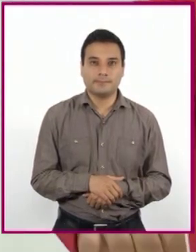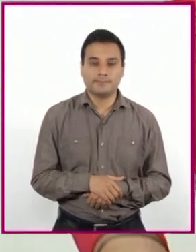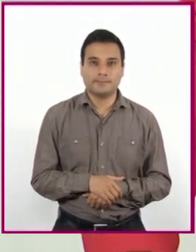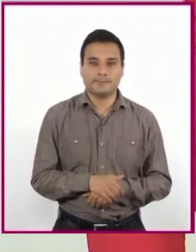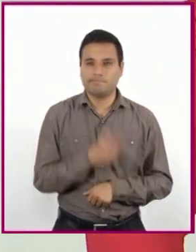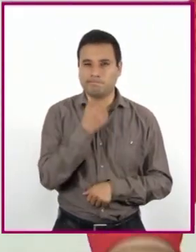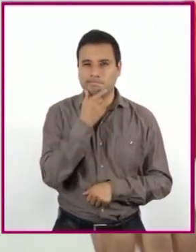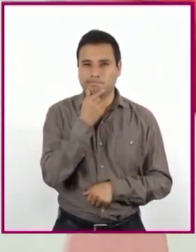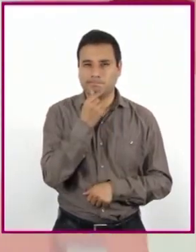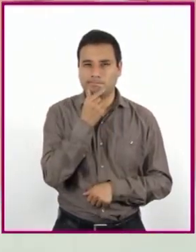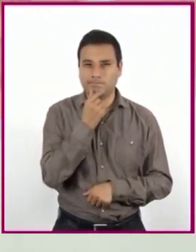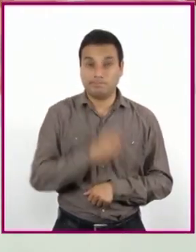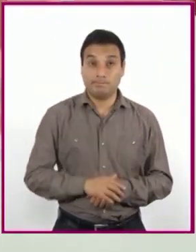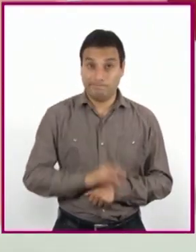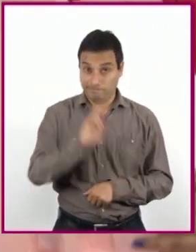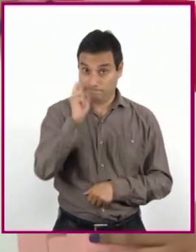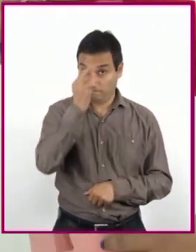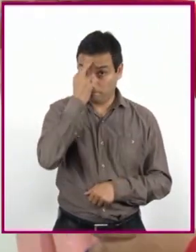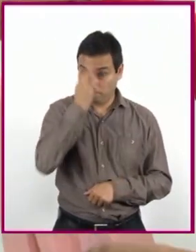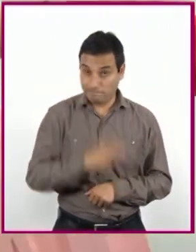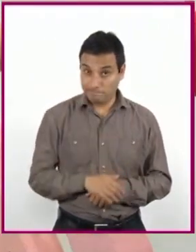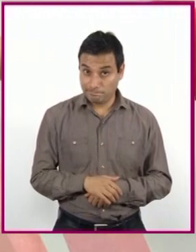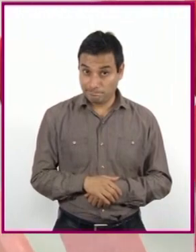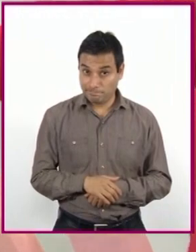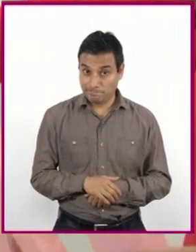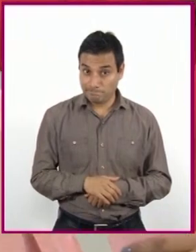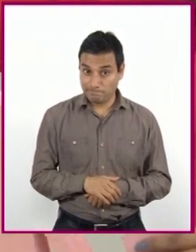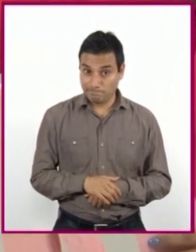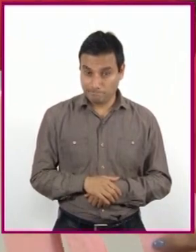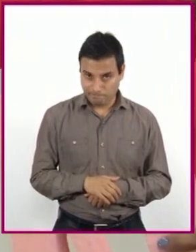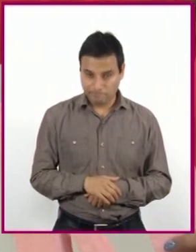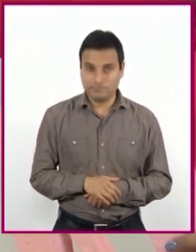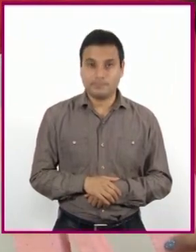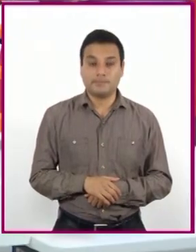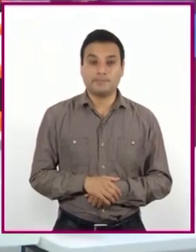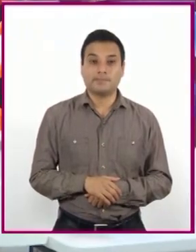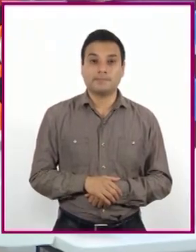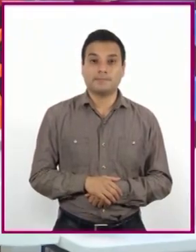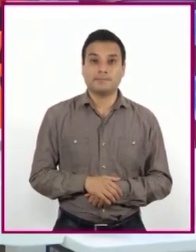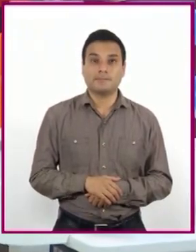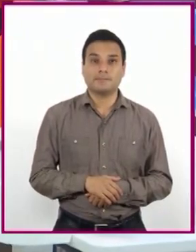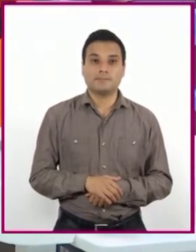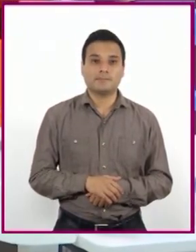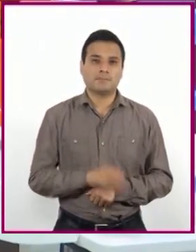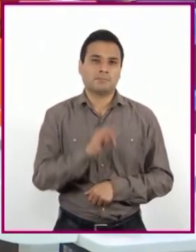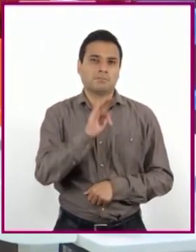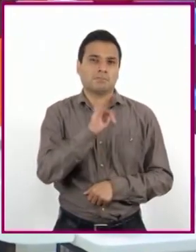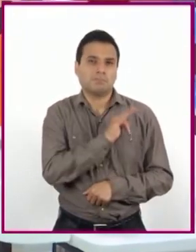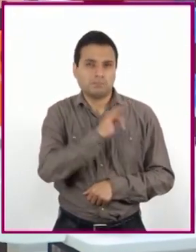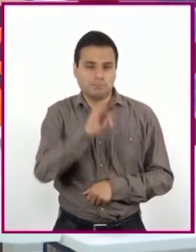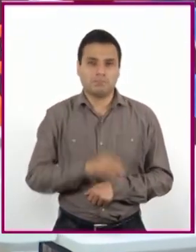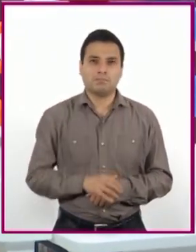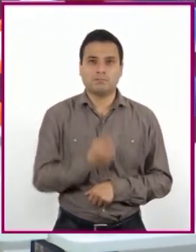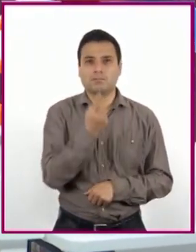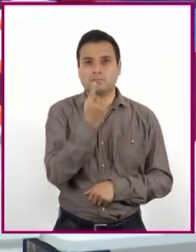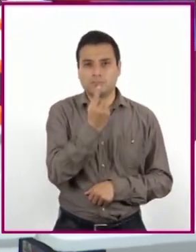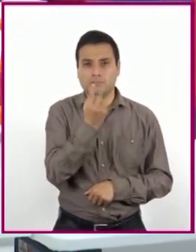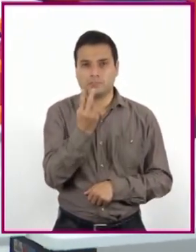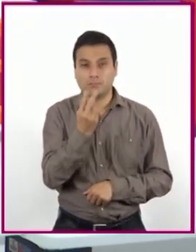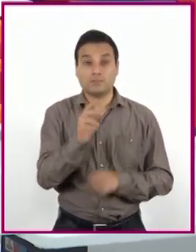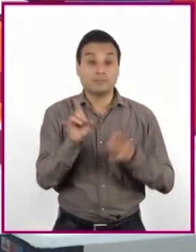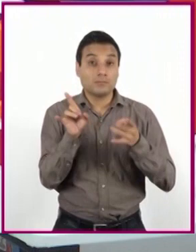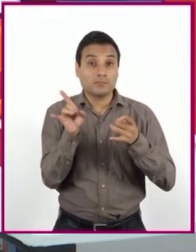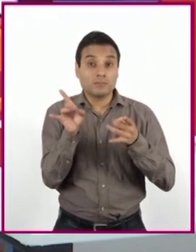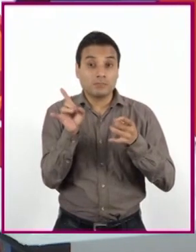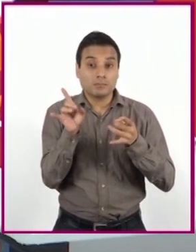Entonces, recordamos que de este lado tenemos los reactivos, pueden ser 2 o más reactivos, y después de la flecha